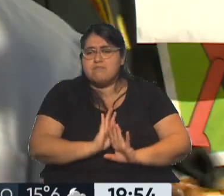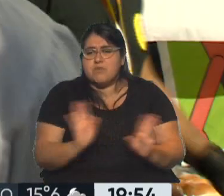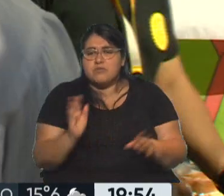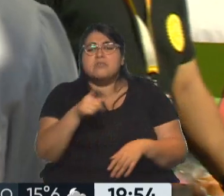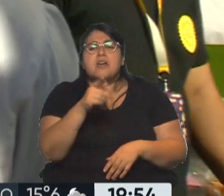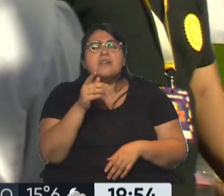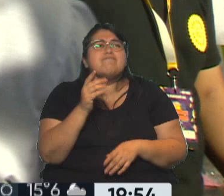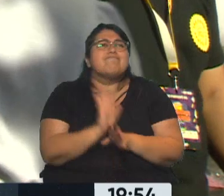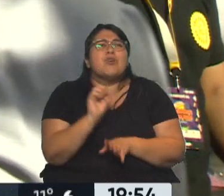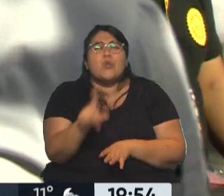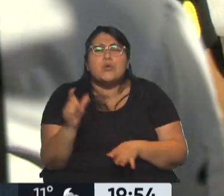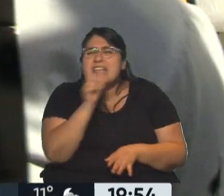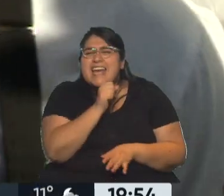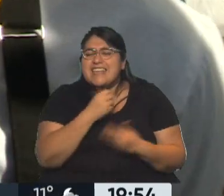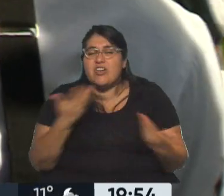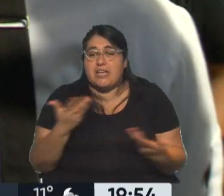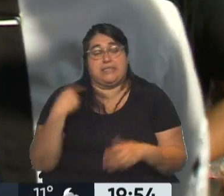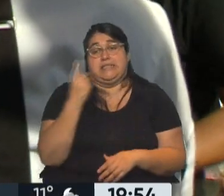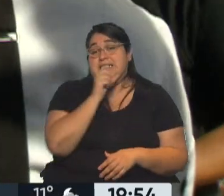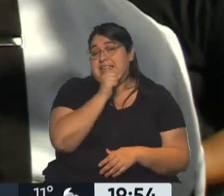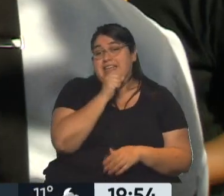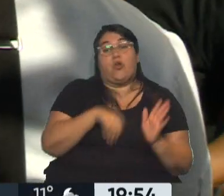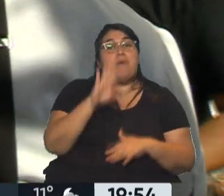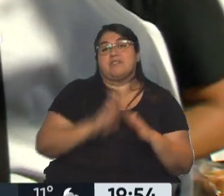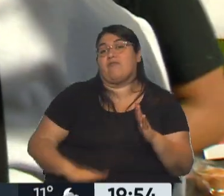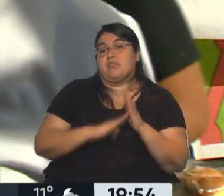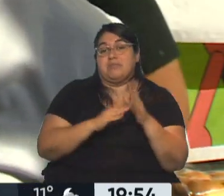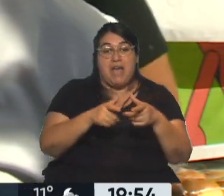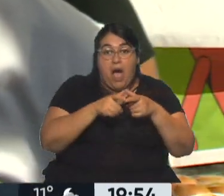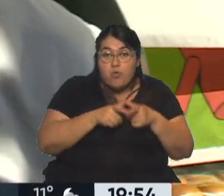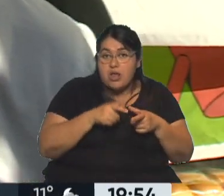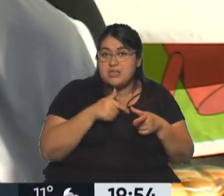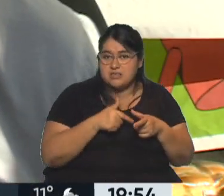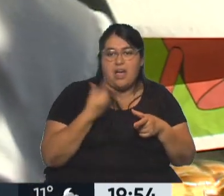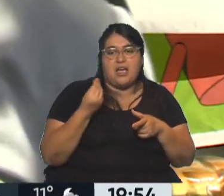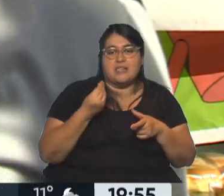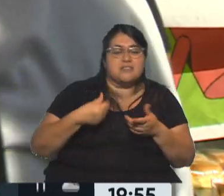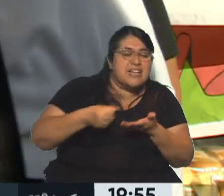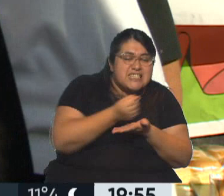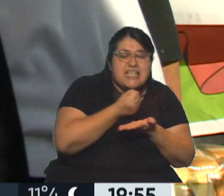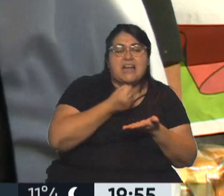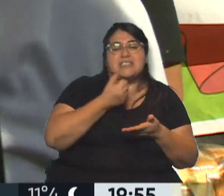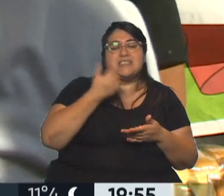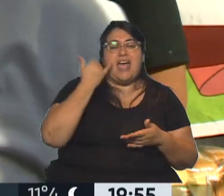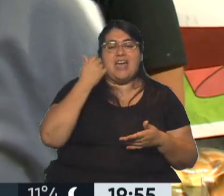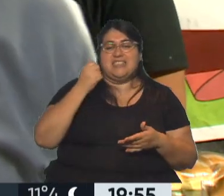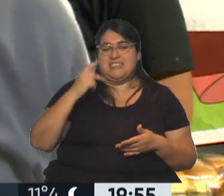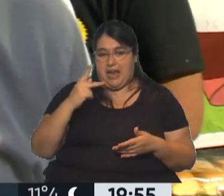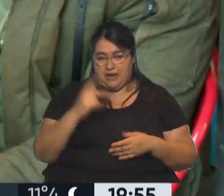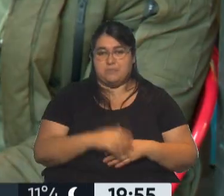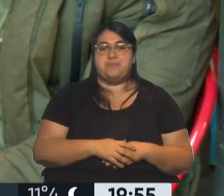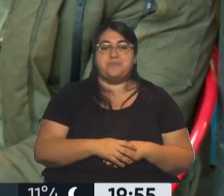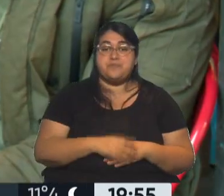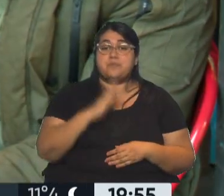es el secreto? Tremendo. Y nuestro secreto, lo fundamental de esta hamburguesa es la salsa Jack. Trajimos una salsa, una barbacoa de Jack